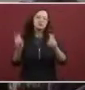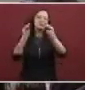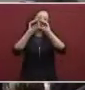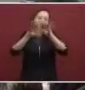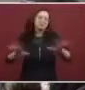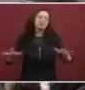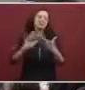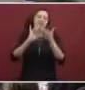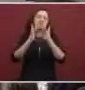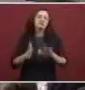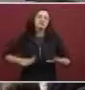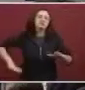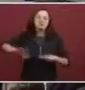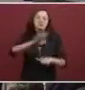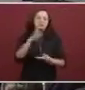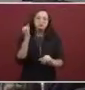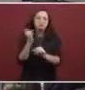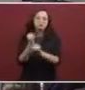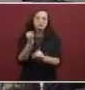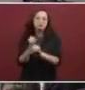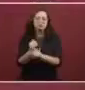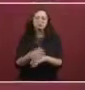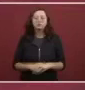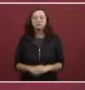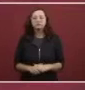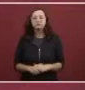redes sociales. Antes